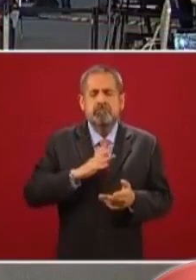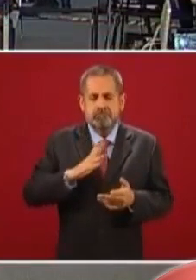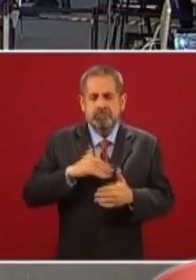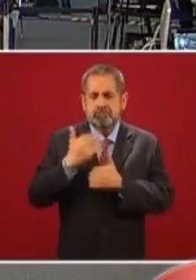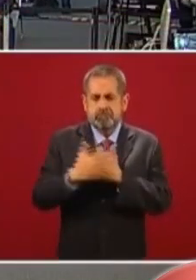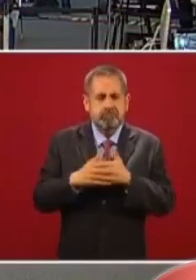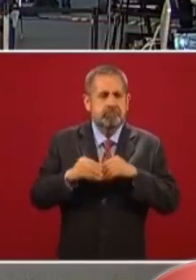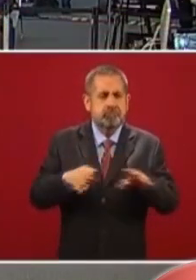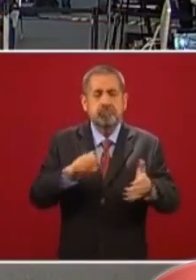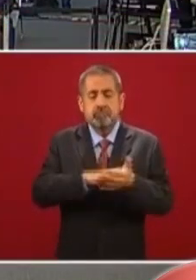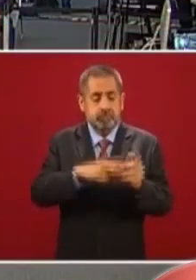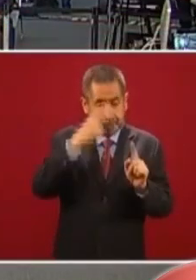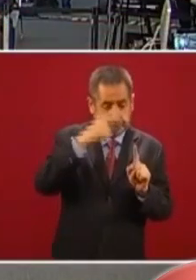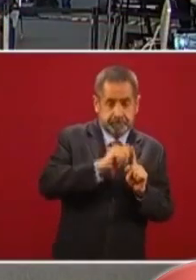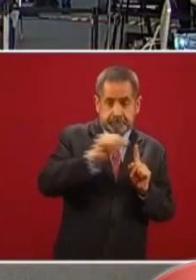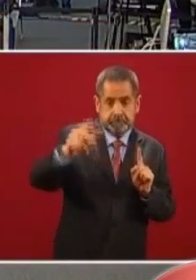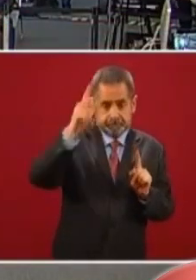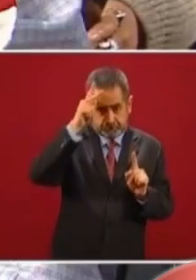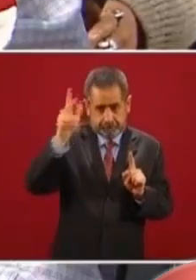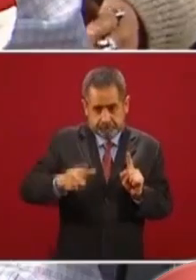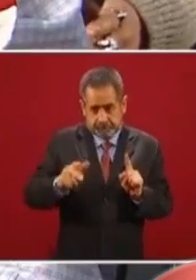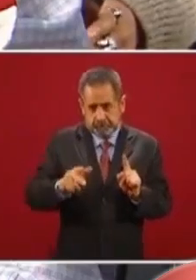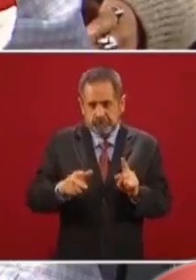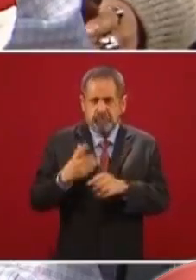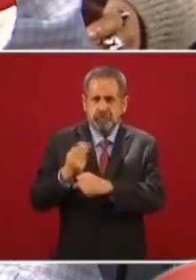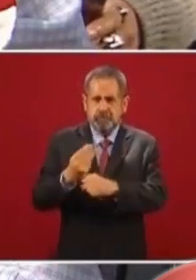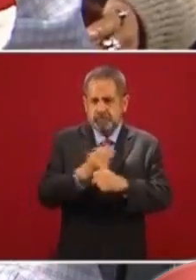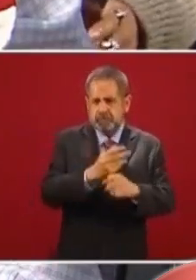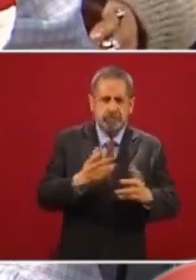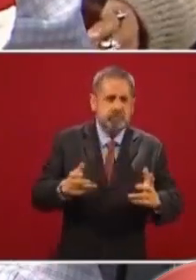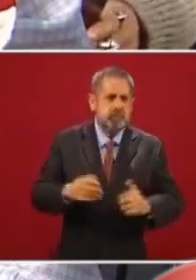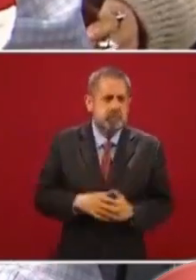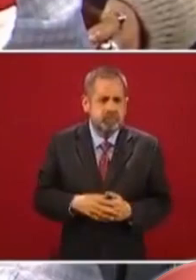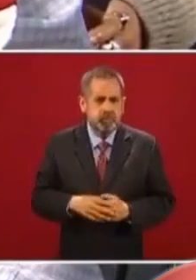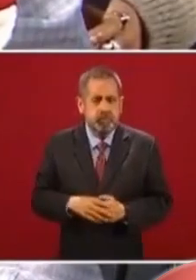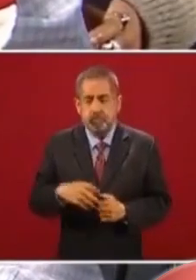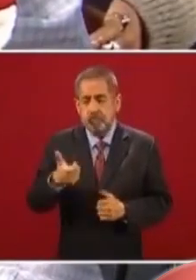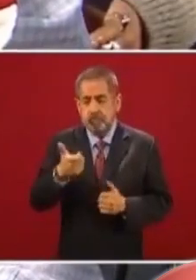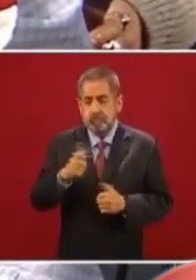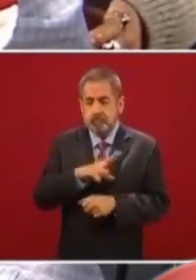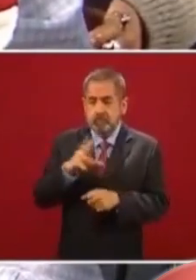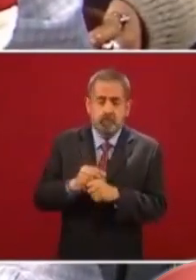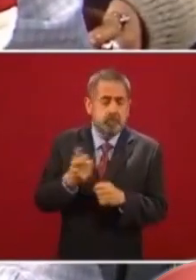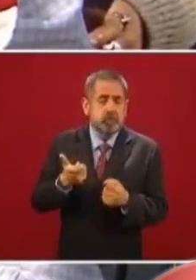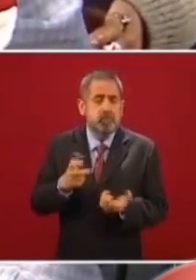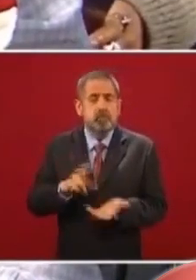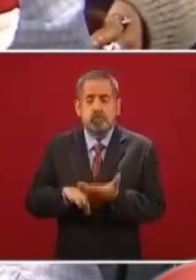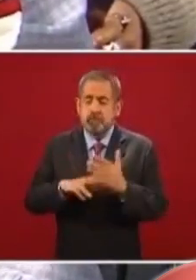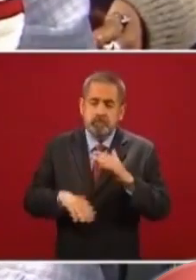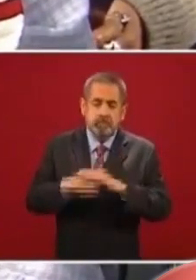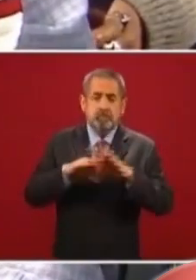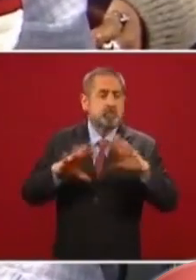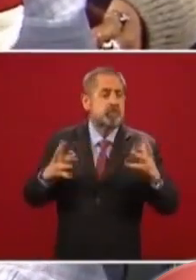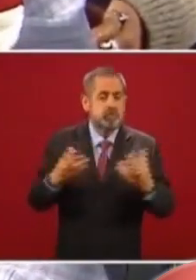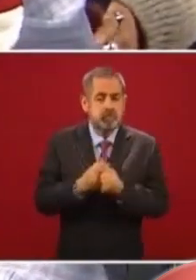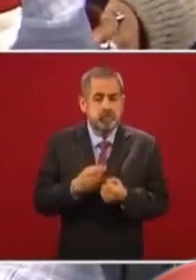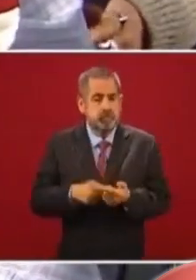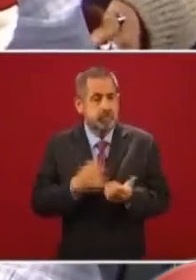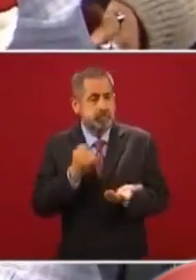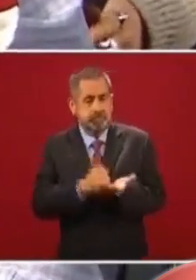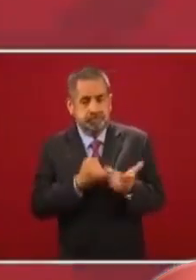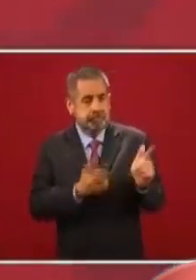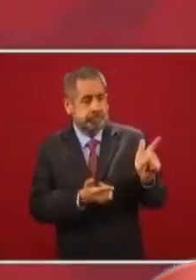autopista México-Pachuca. En términos de monto, yo le diría que con recursos